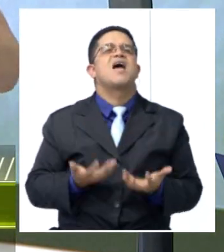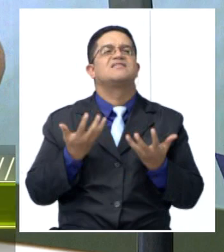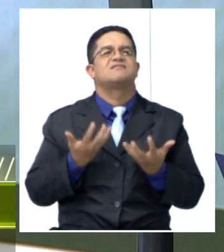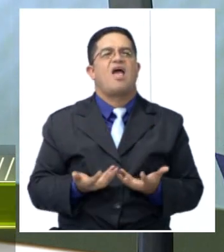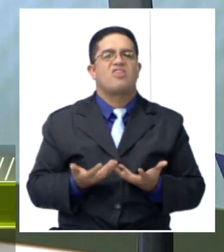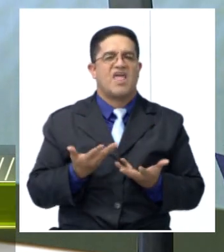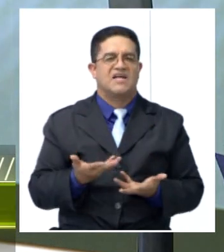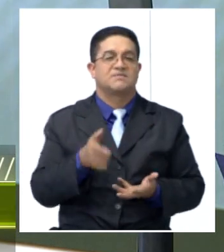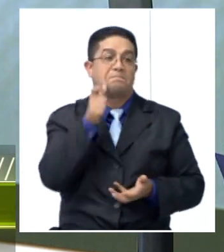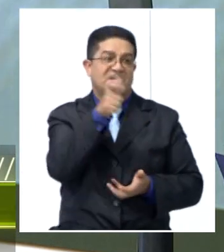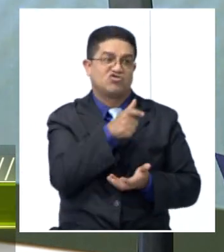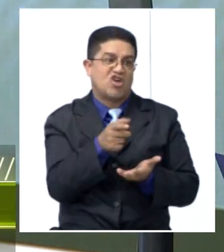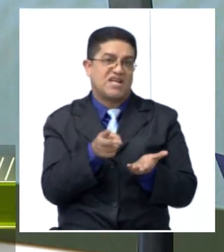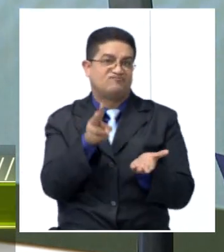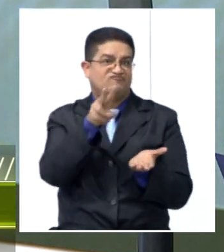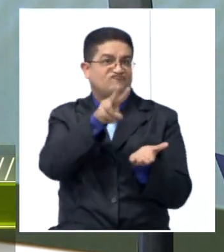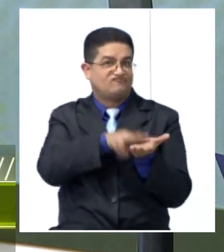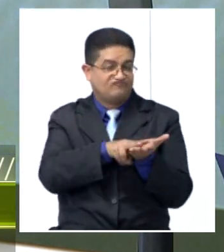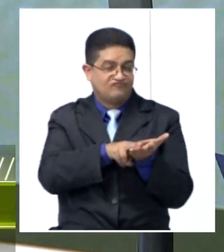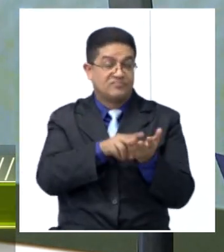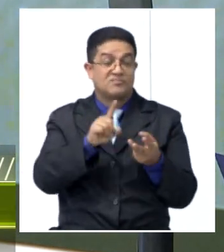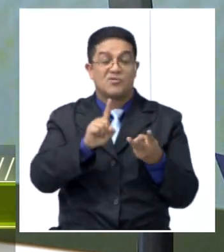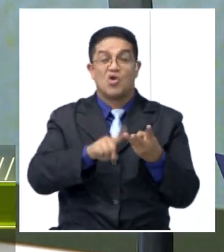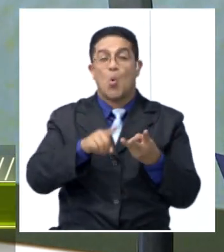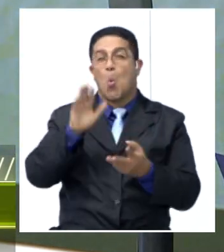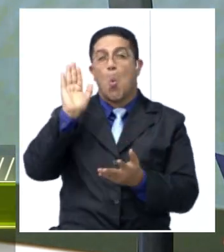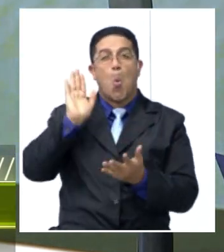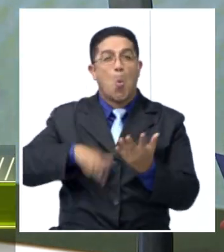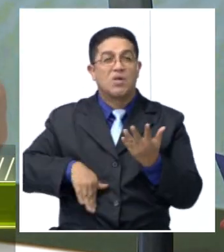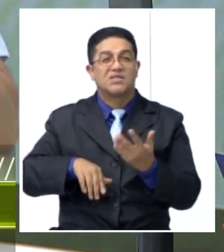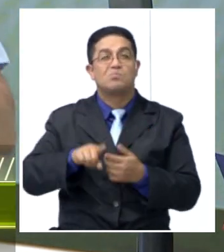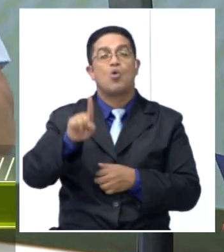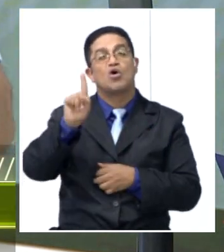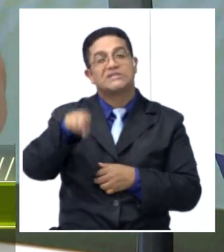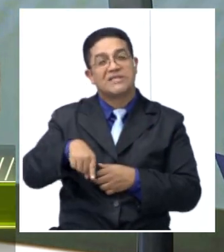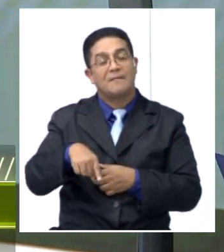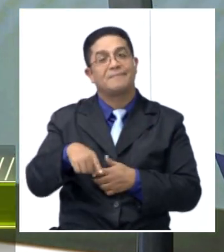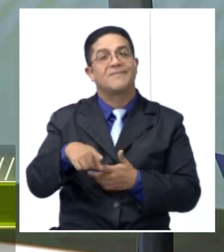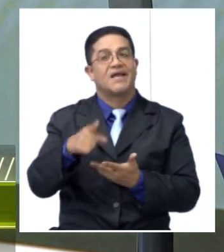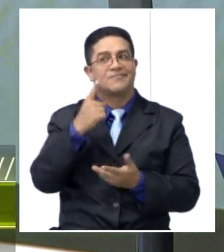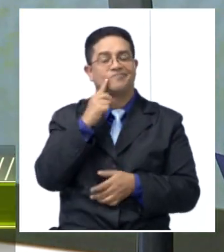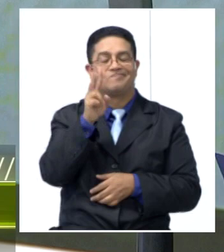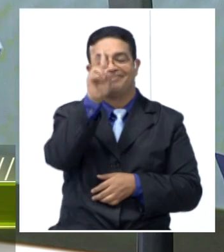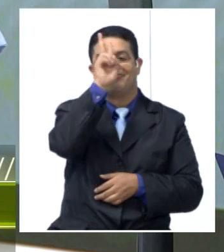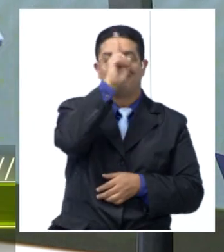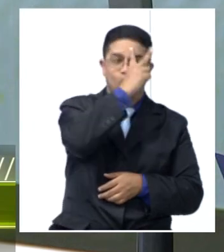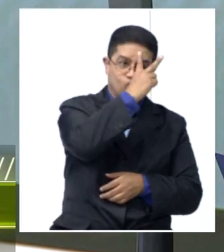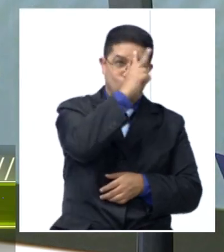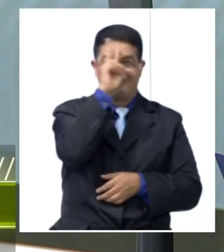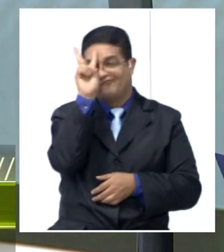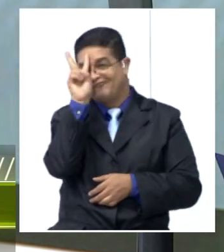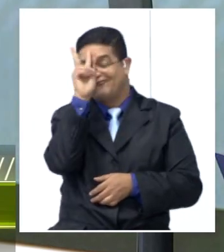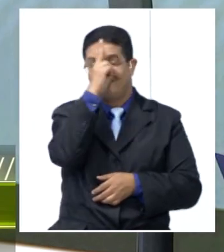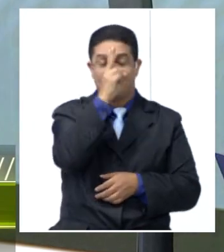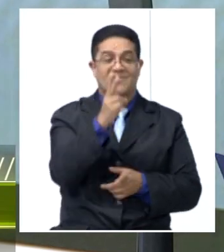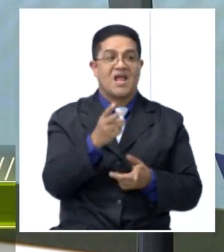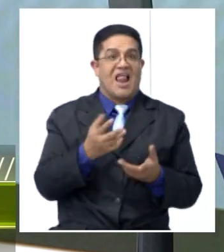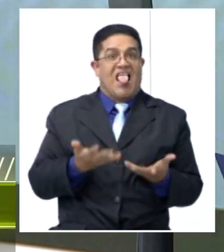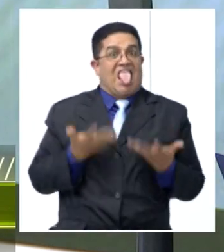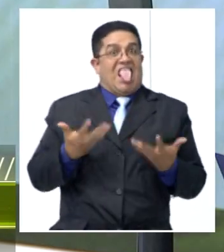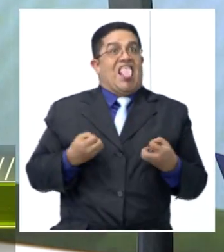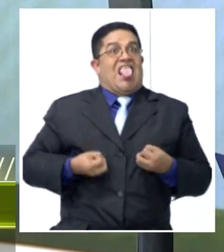paciente cae en cama prácticamente. Y por último, para cerrar, también se puede presentar estados mixtos o episodios mixtos, que la persona está acelerada y